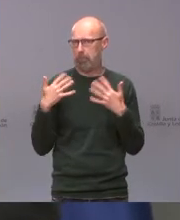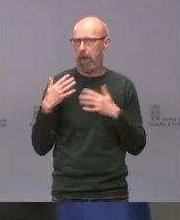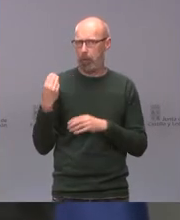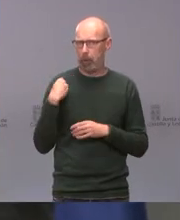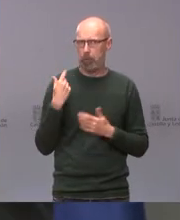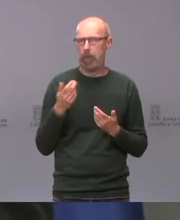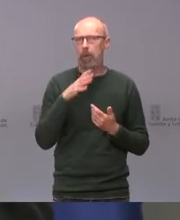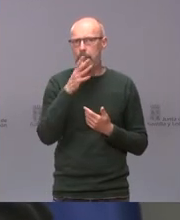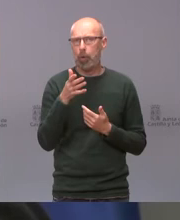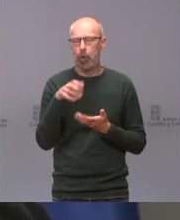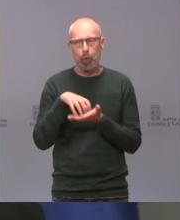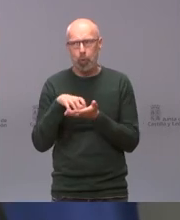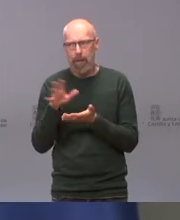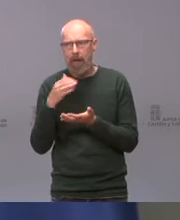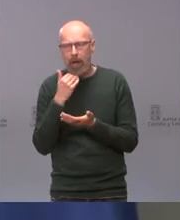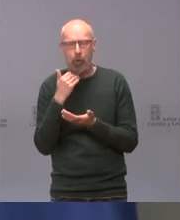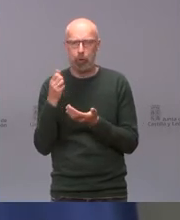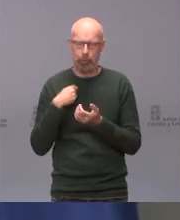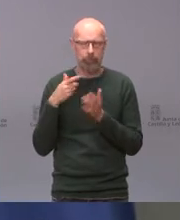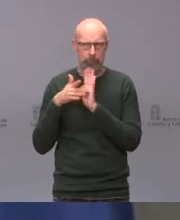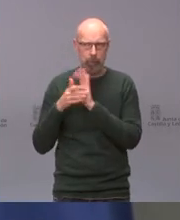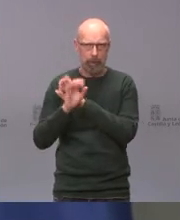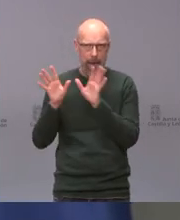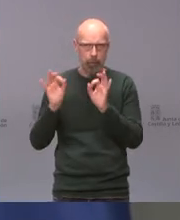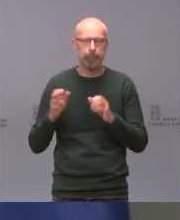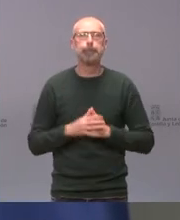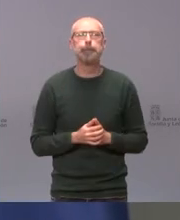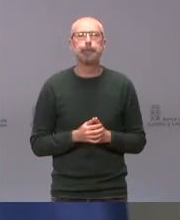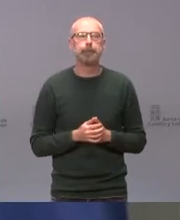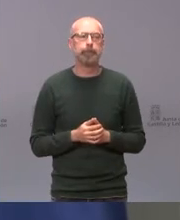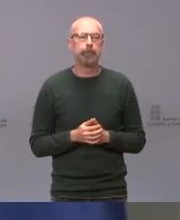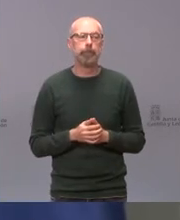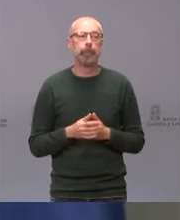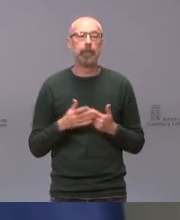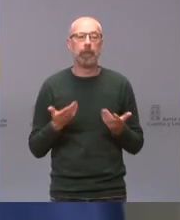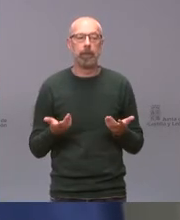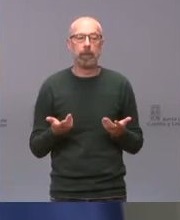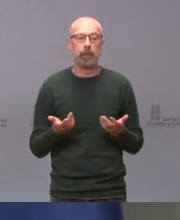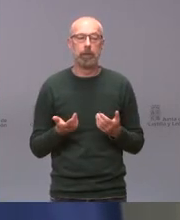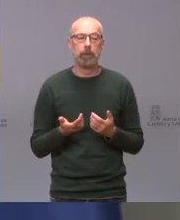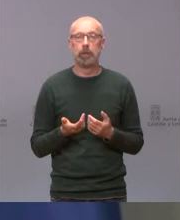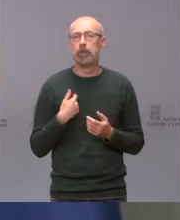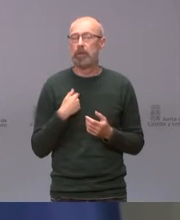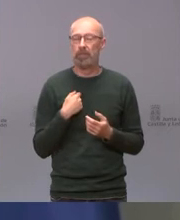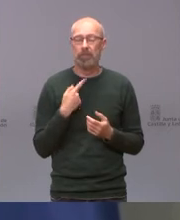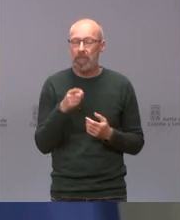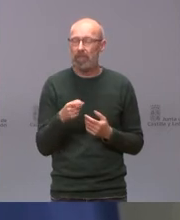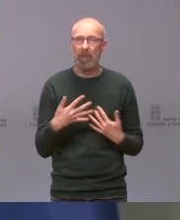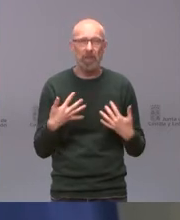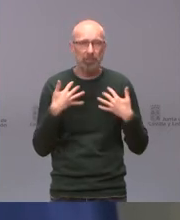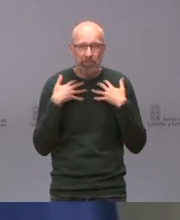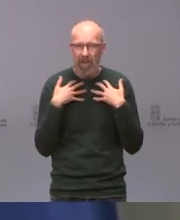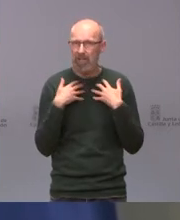si ha quedado una duda, no me gustaría que quedase ninguna duda. Lo que es deleznable, vomitivo,